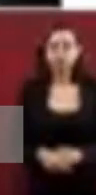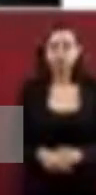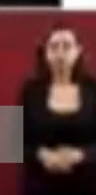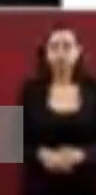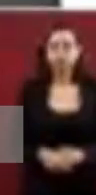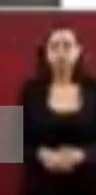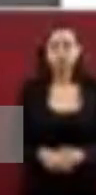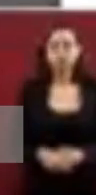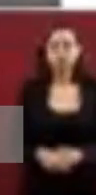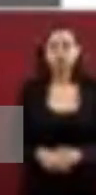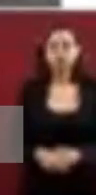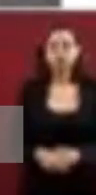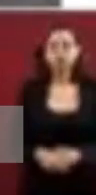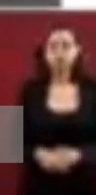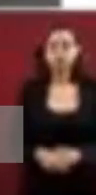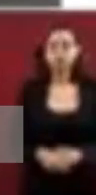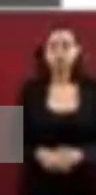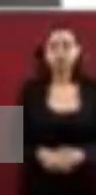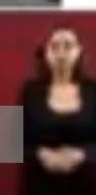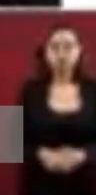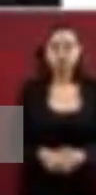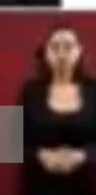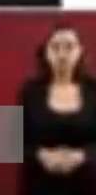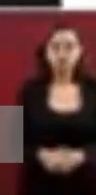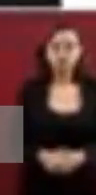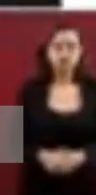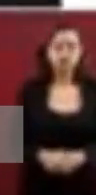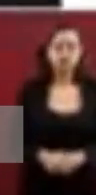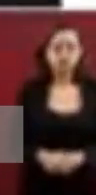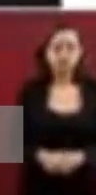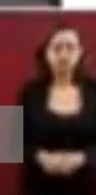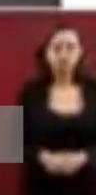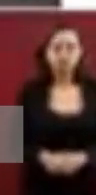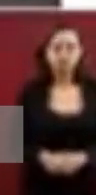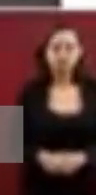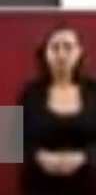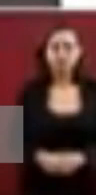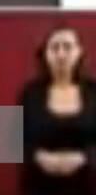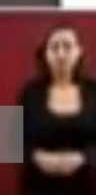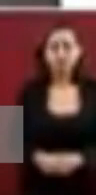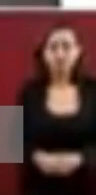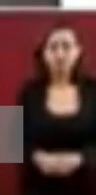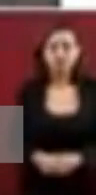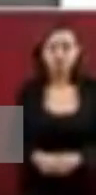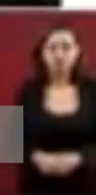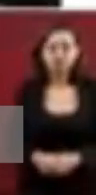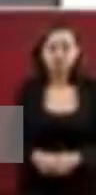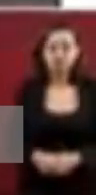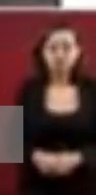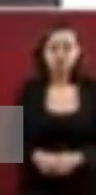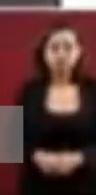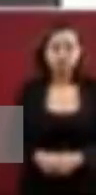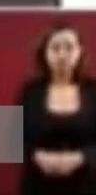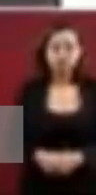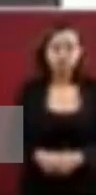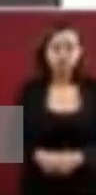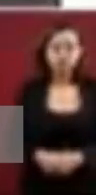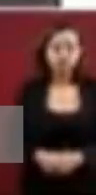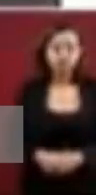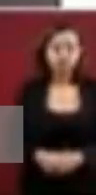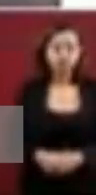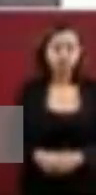distritos norte de edonoa del departamento de Justicia de los Estados Unidos